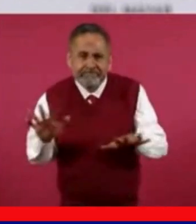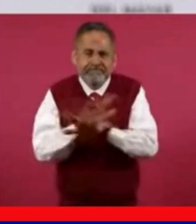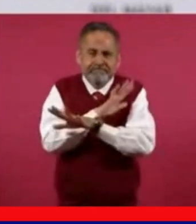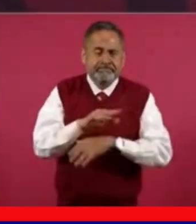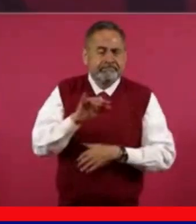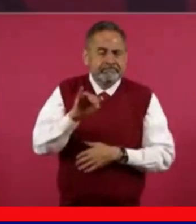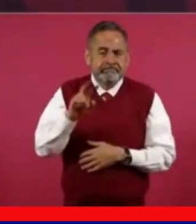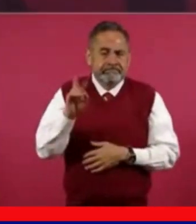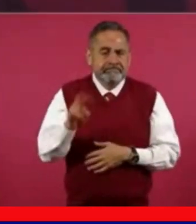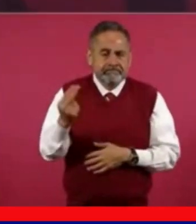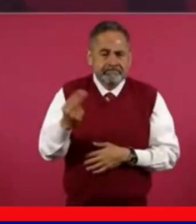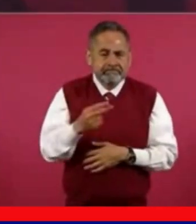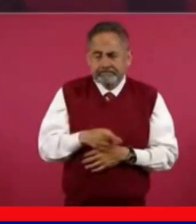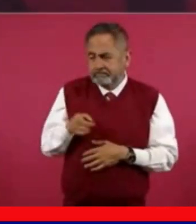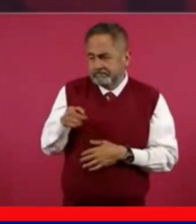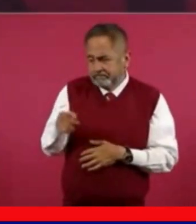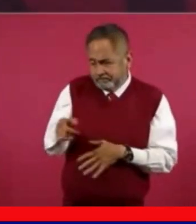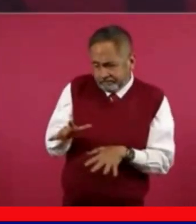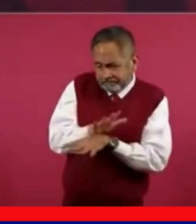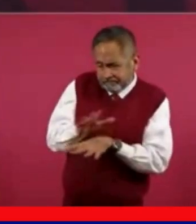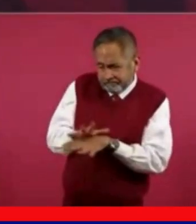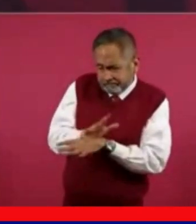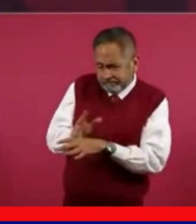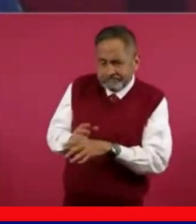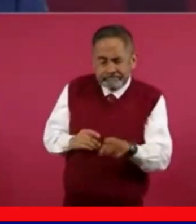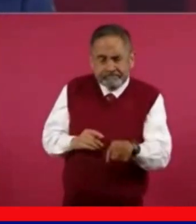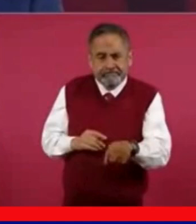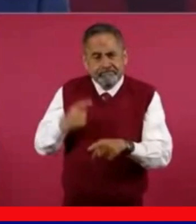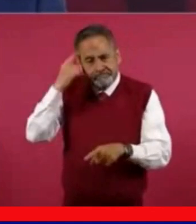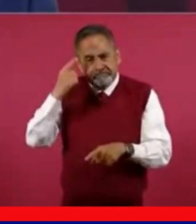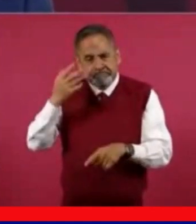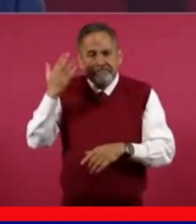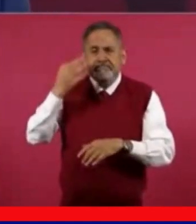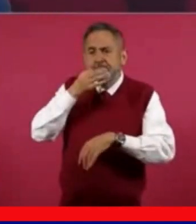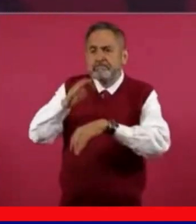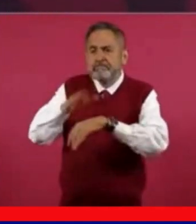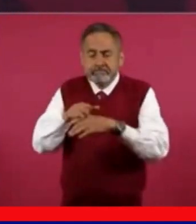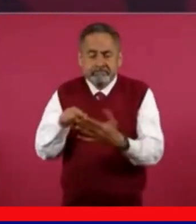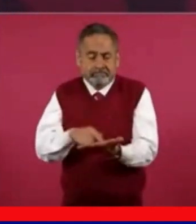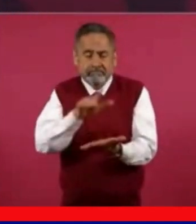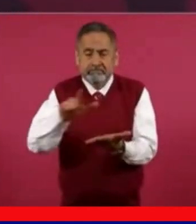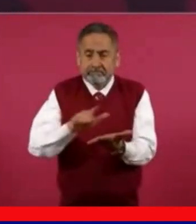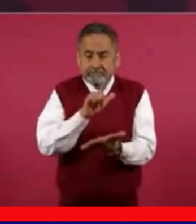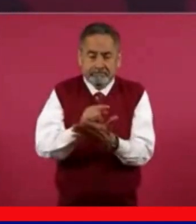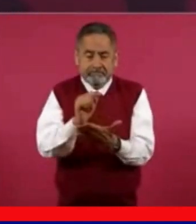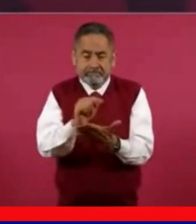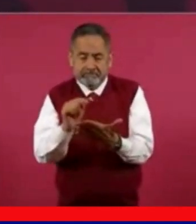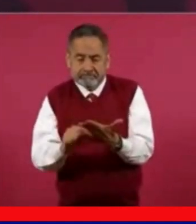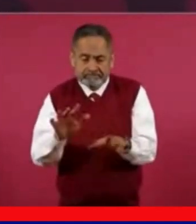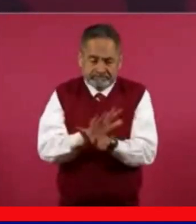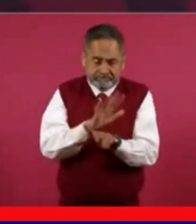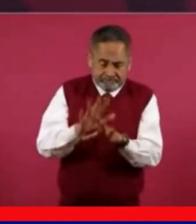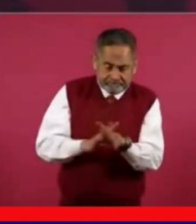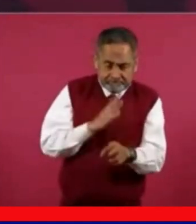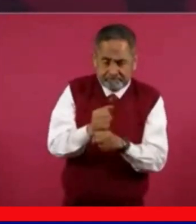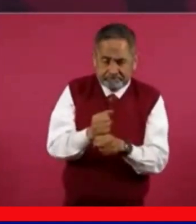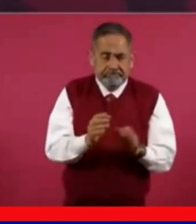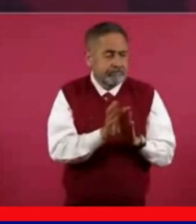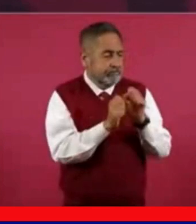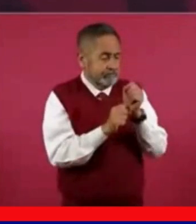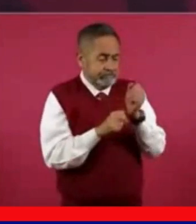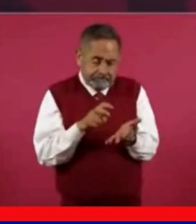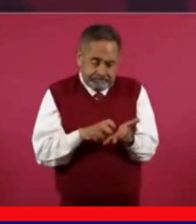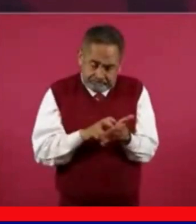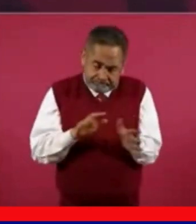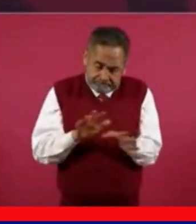Federal enviará un escrito oficial para que este caso sea resuelto ya que según el presidente no se reúne el criterio de